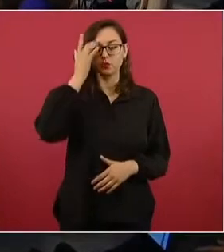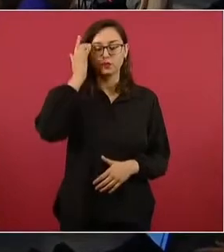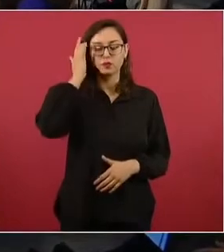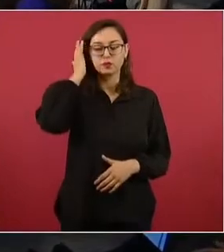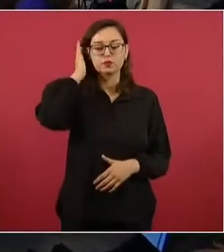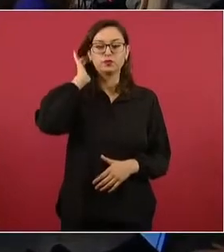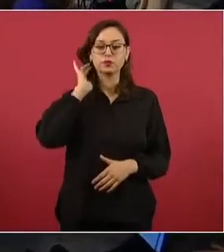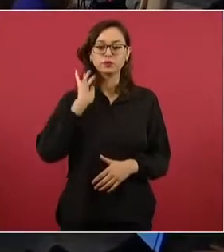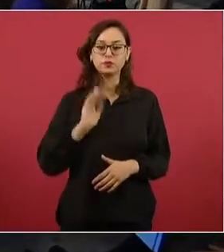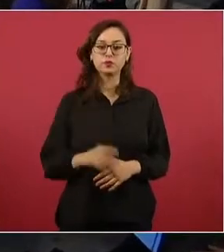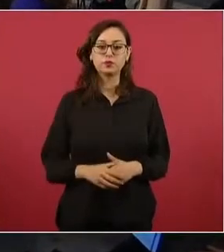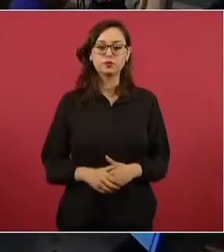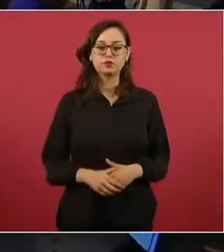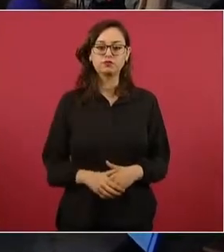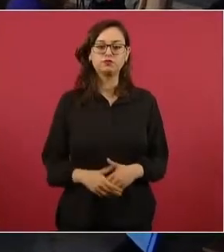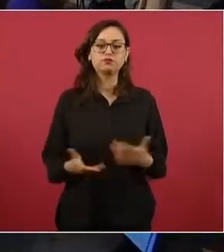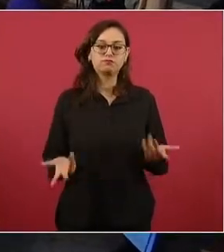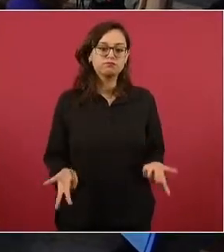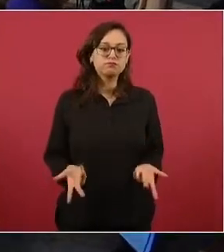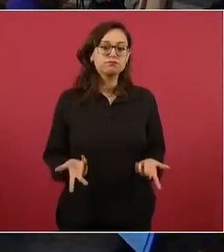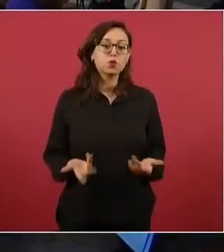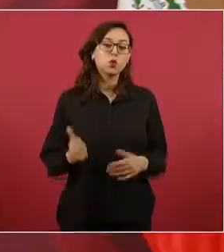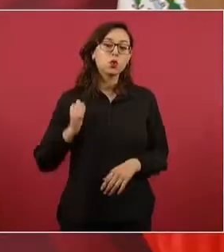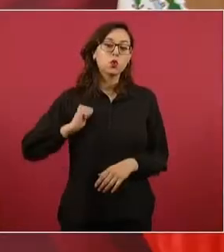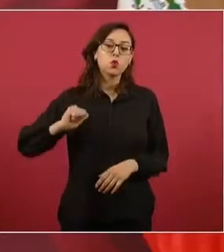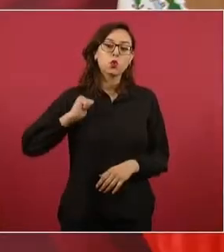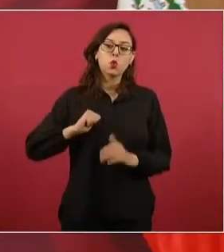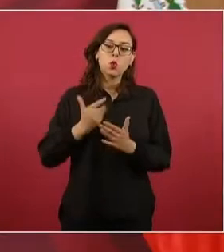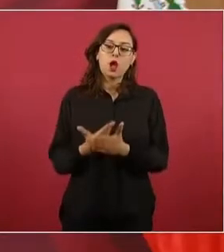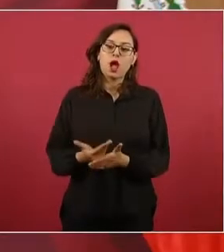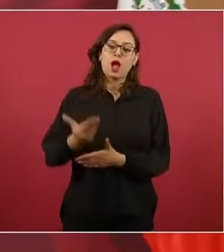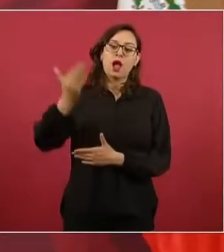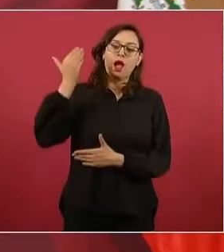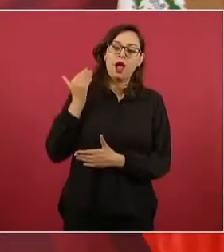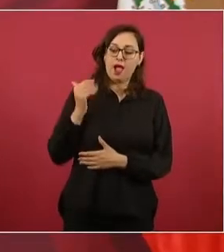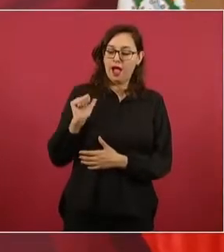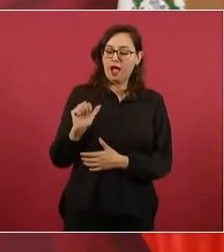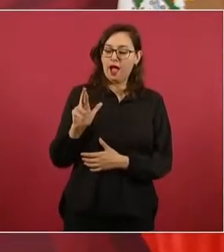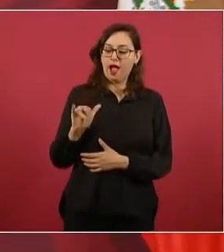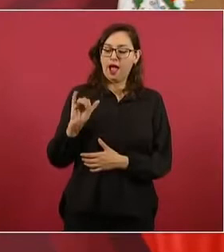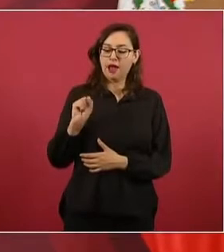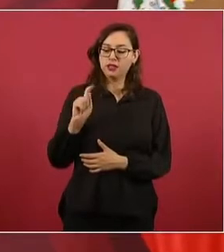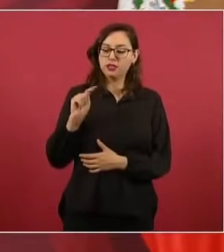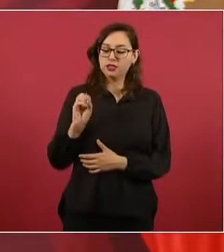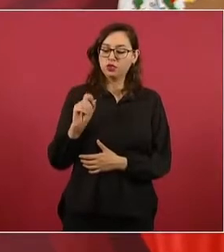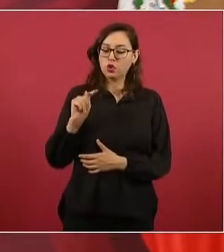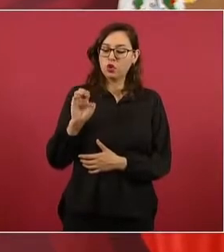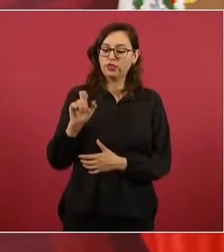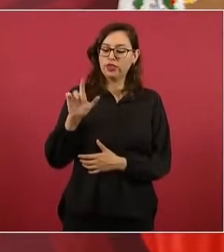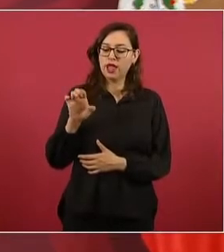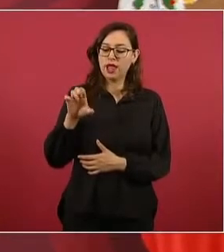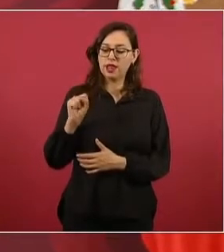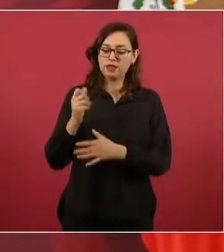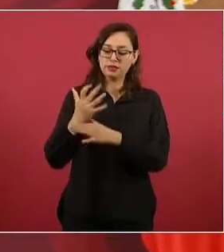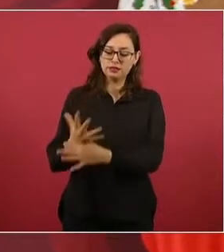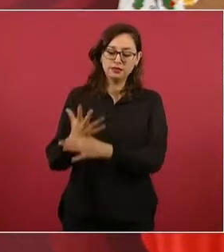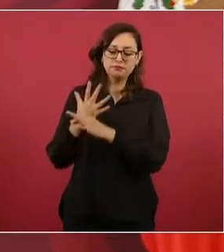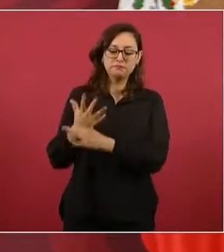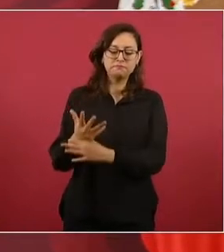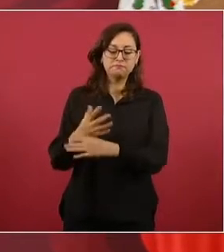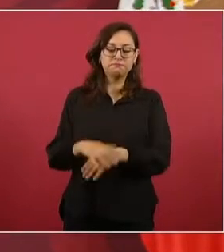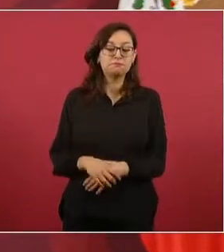bueno, desde Aristóteles se sabe de que la democracia es el mejor